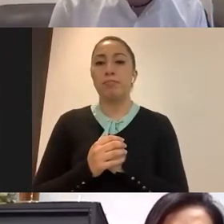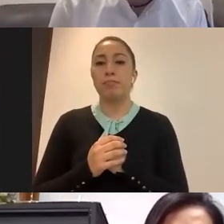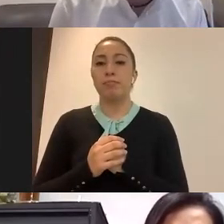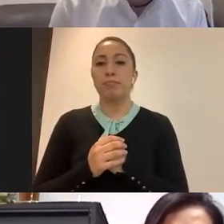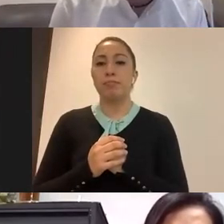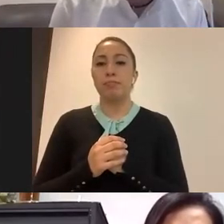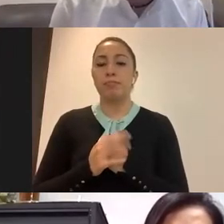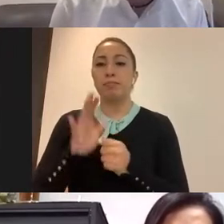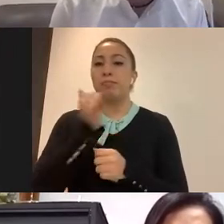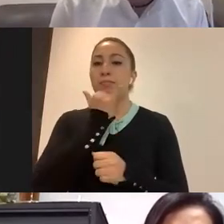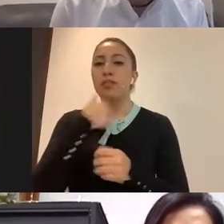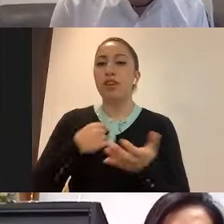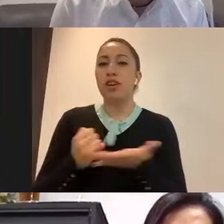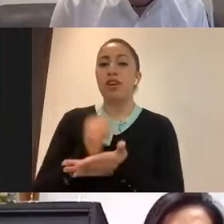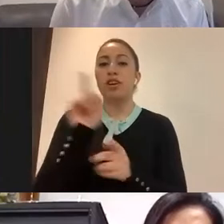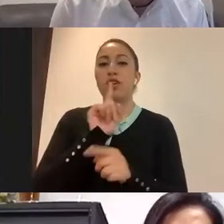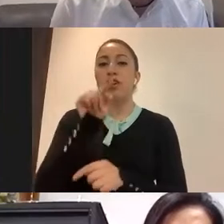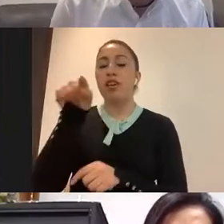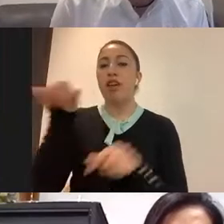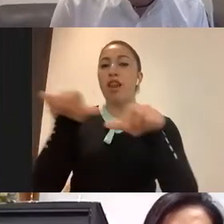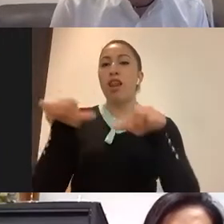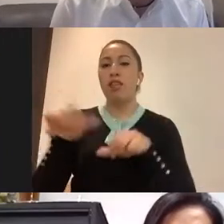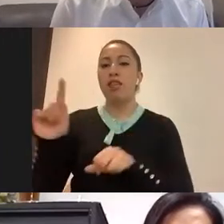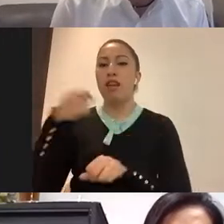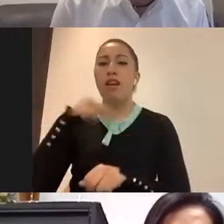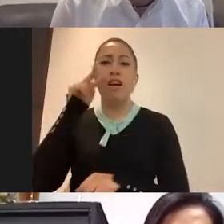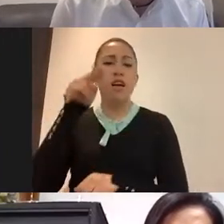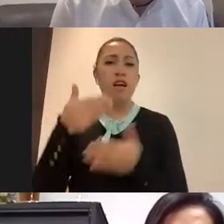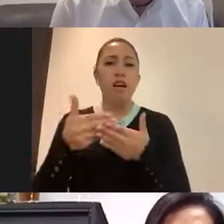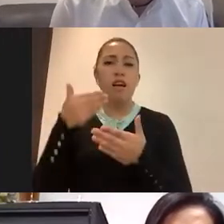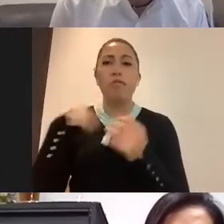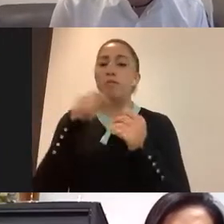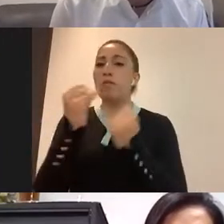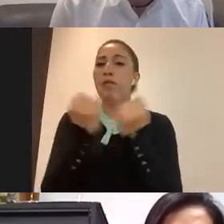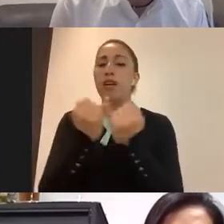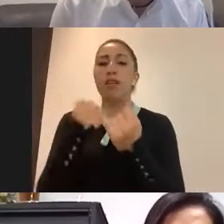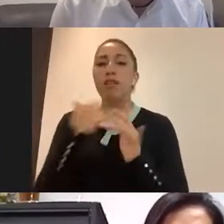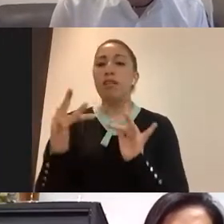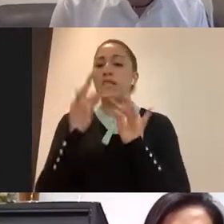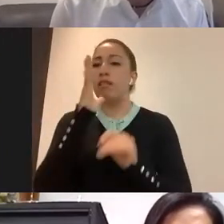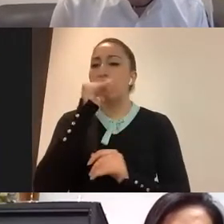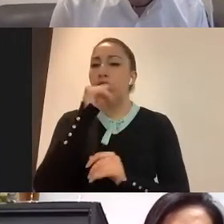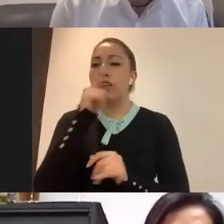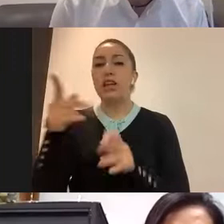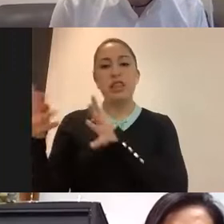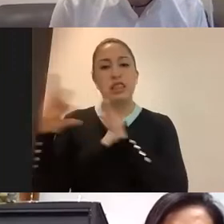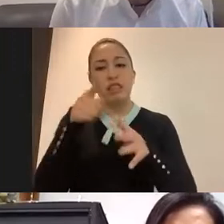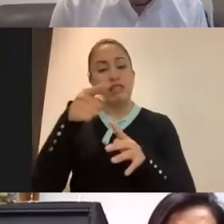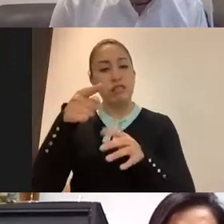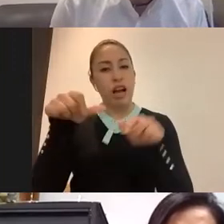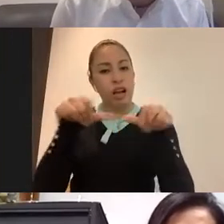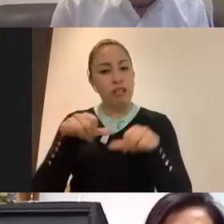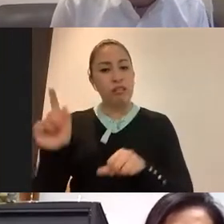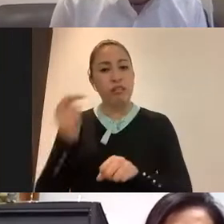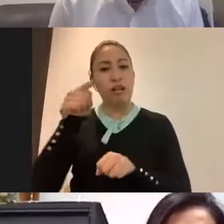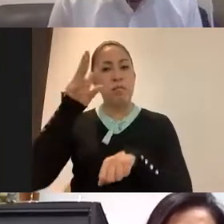No lo determino yo, lo determino Innovación. Sí estaba, yo tuve un problema técnico, pero ahorita con mucho gusto. Bueno, regaña a los de Innovación. Les decimos